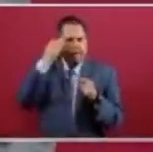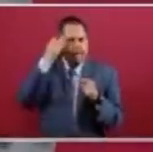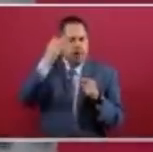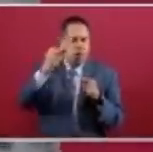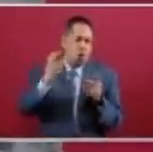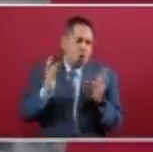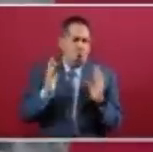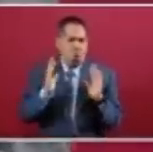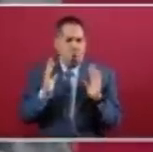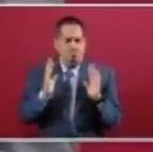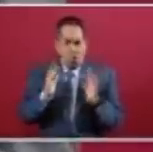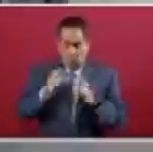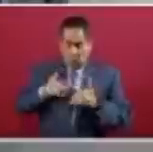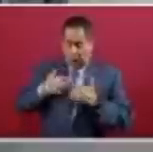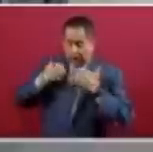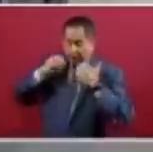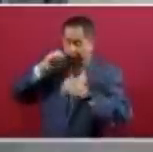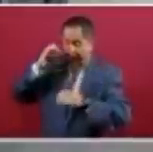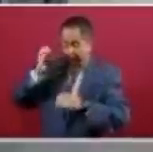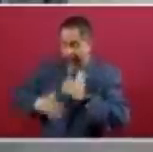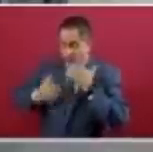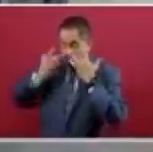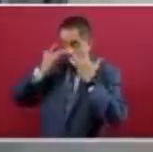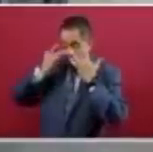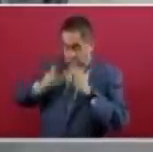de tiempo